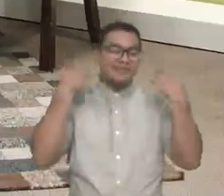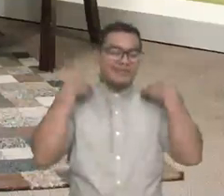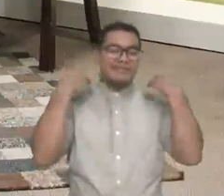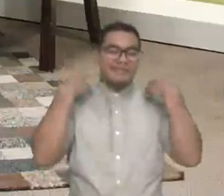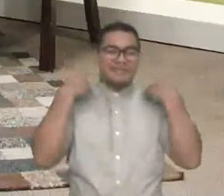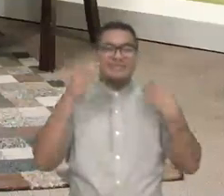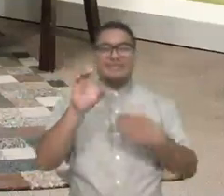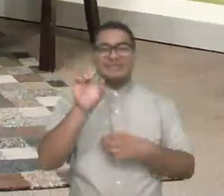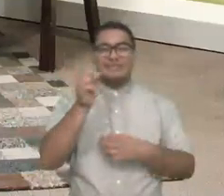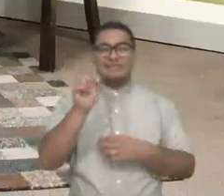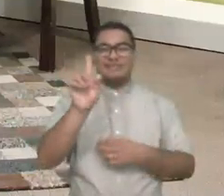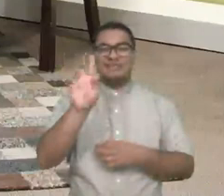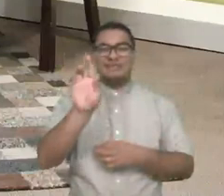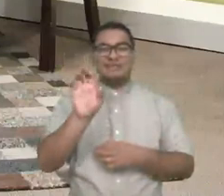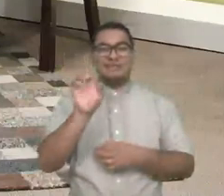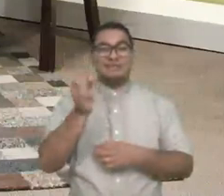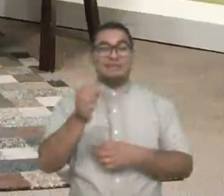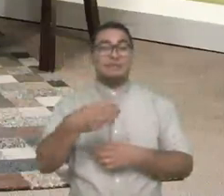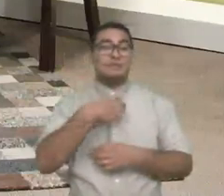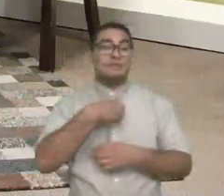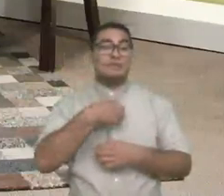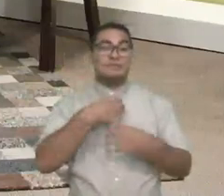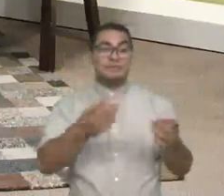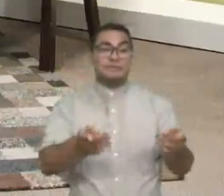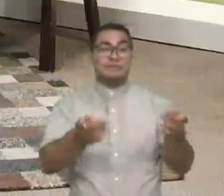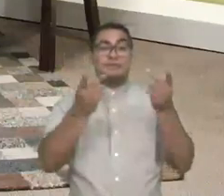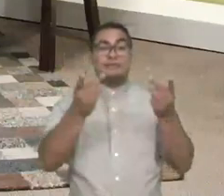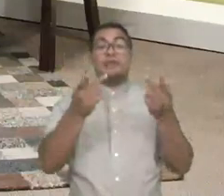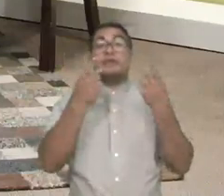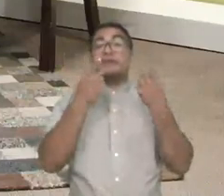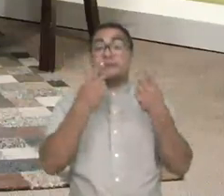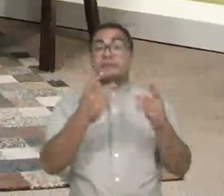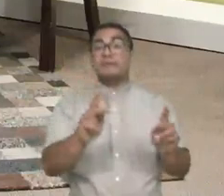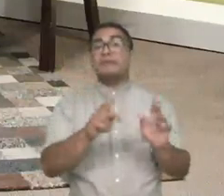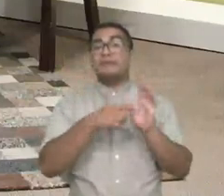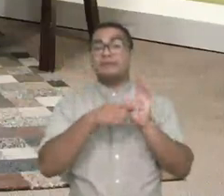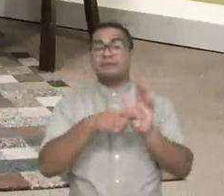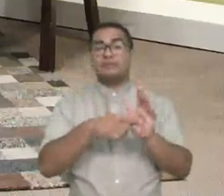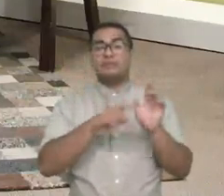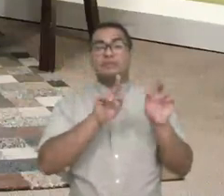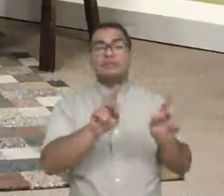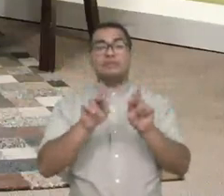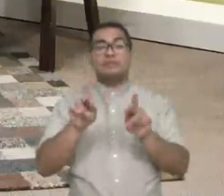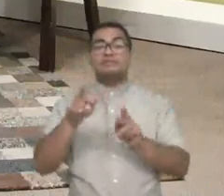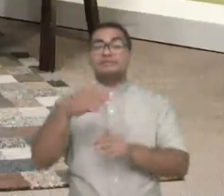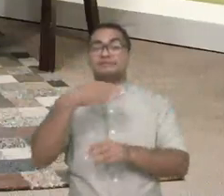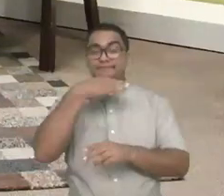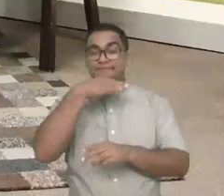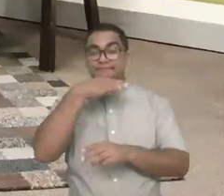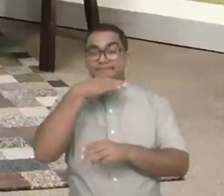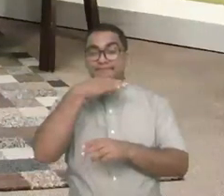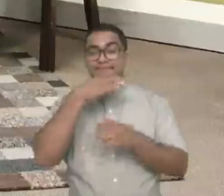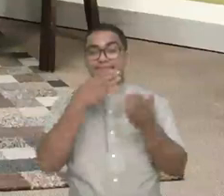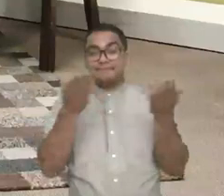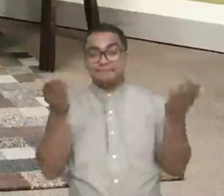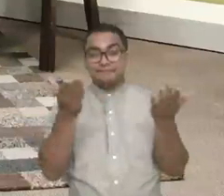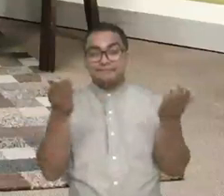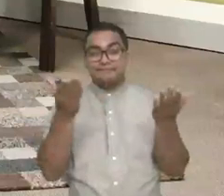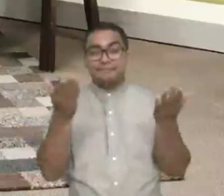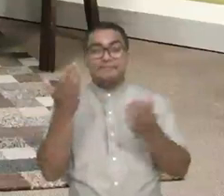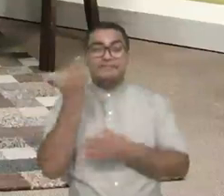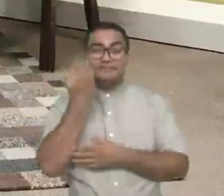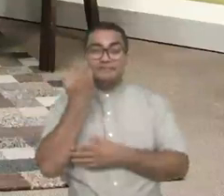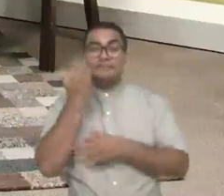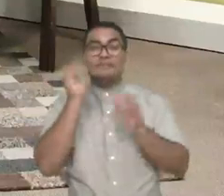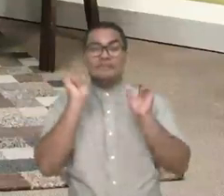necesario. El estrés es parte de nuestra vida. Sin embargo, como te decía, a veces caemos a un extremo que podemos empezar a una enfermedad.